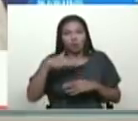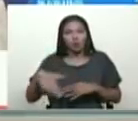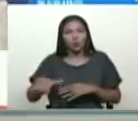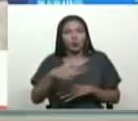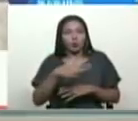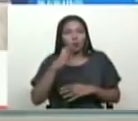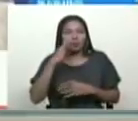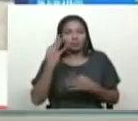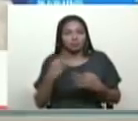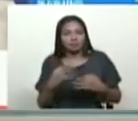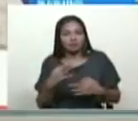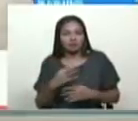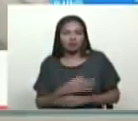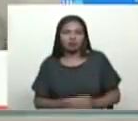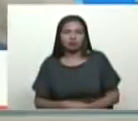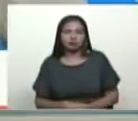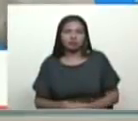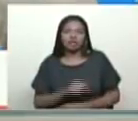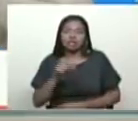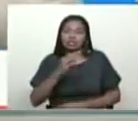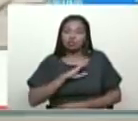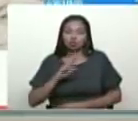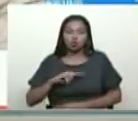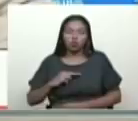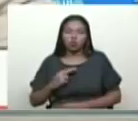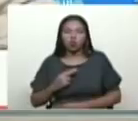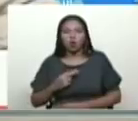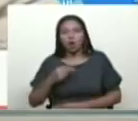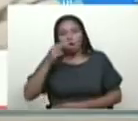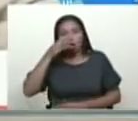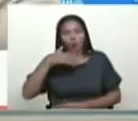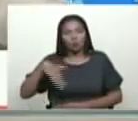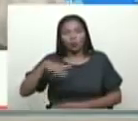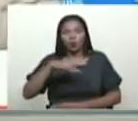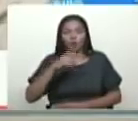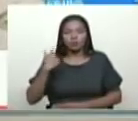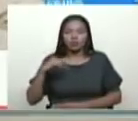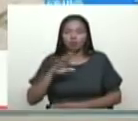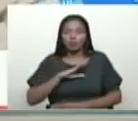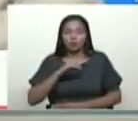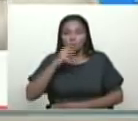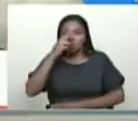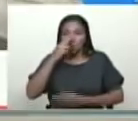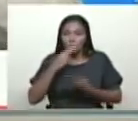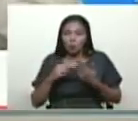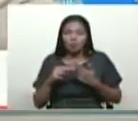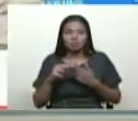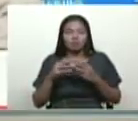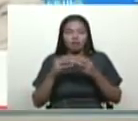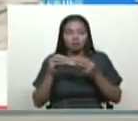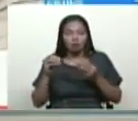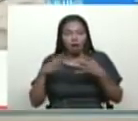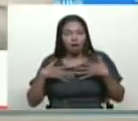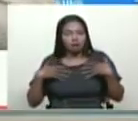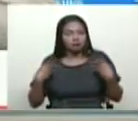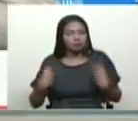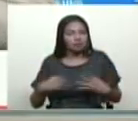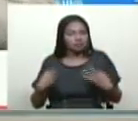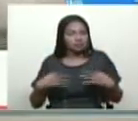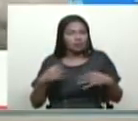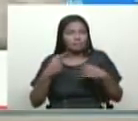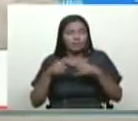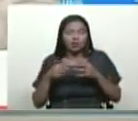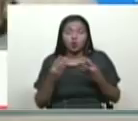con la realidad. Y desde la conexión con el pueblo que tenemos, desde la humildad, desde la sencillez, pero con